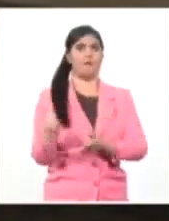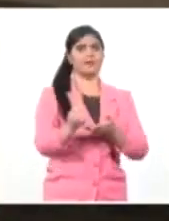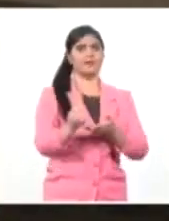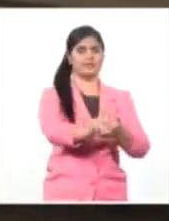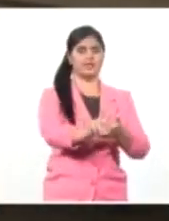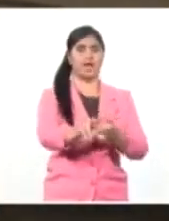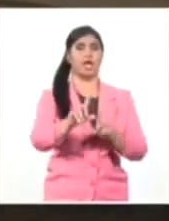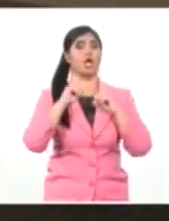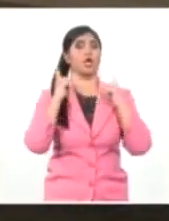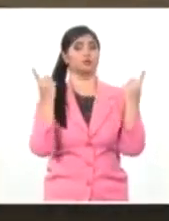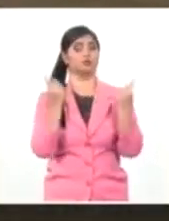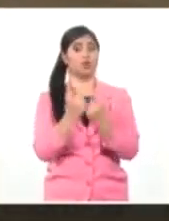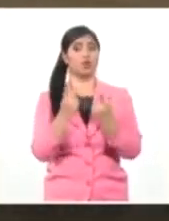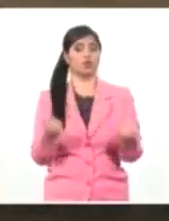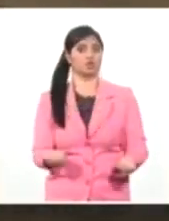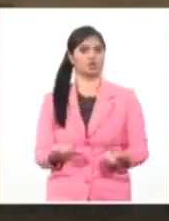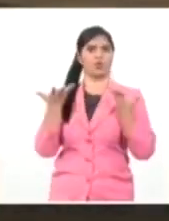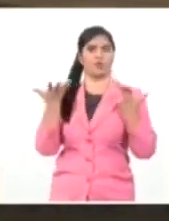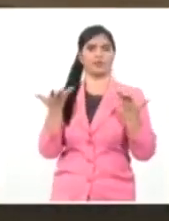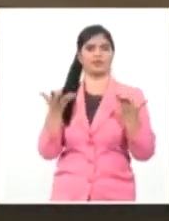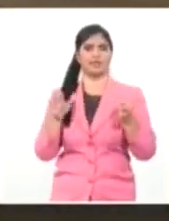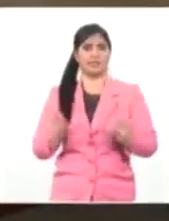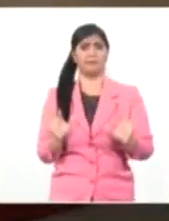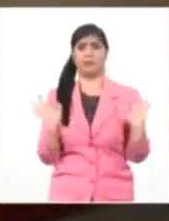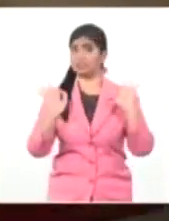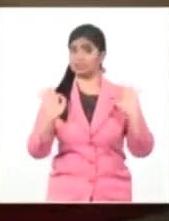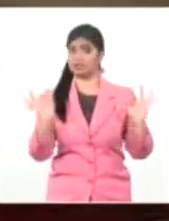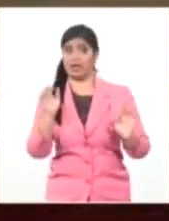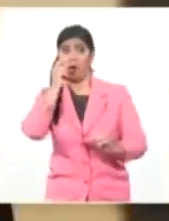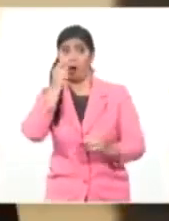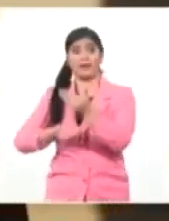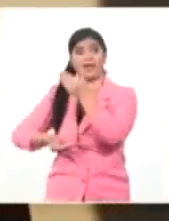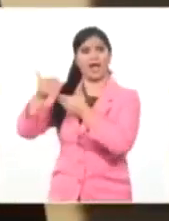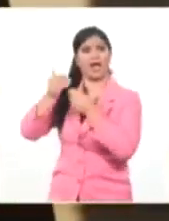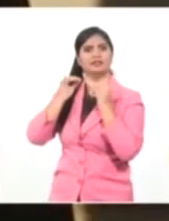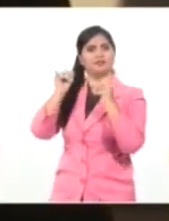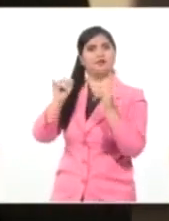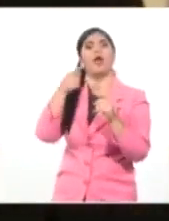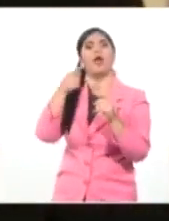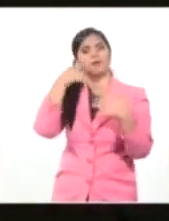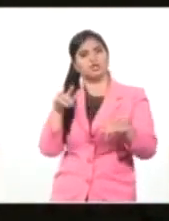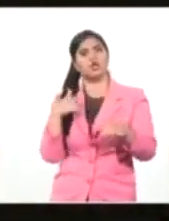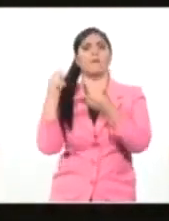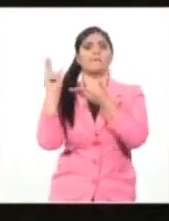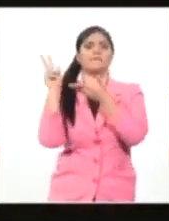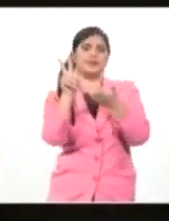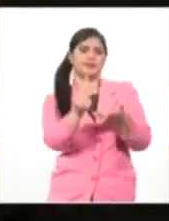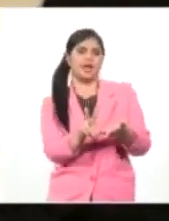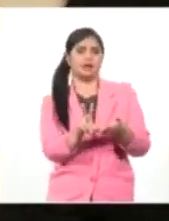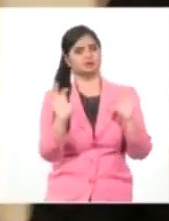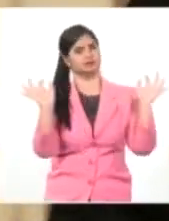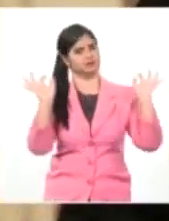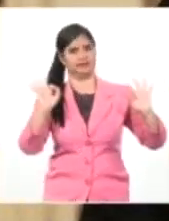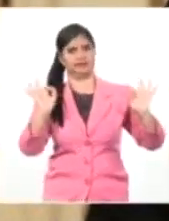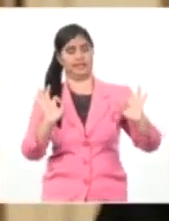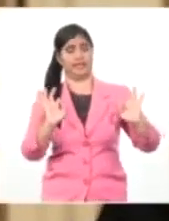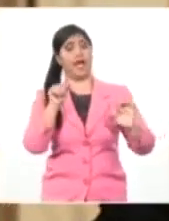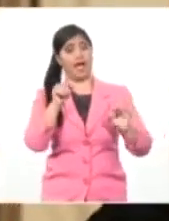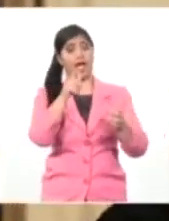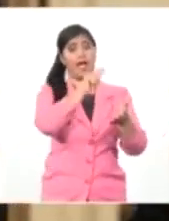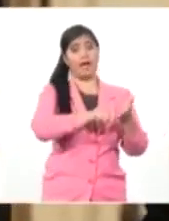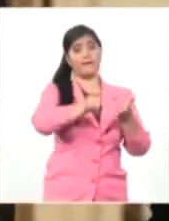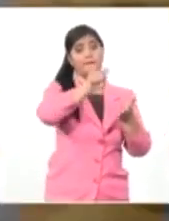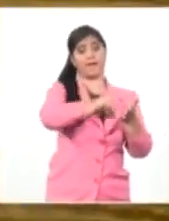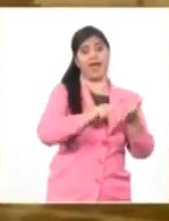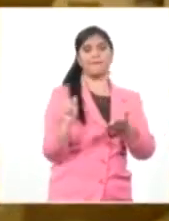todos etiquetan de sorpresiva, sin previo anuncio, fuera de agenda, porque lo previsto era un viaje a Polonia entre este lunes y el miércoles con el